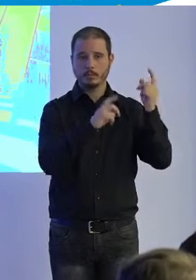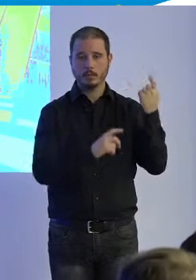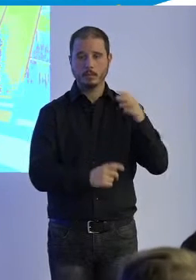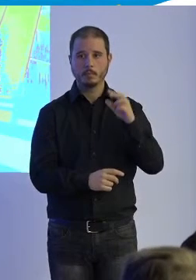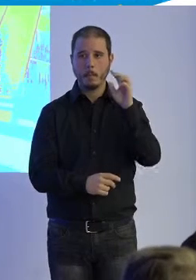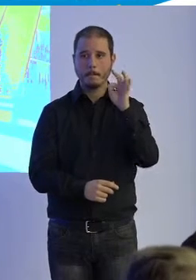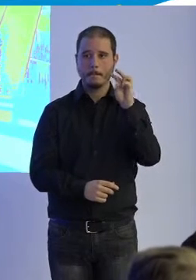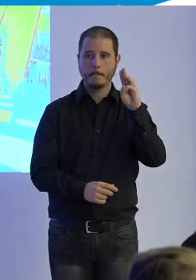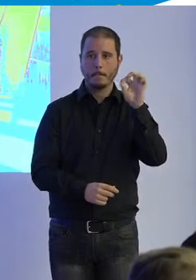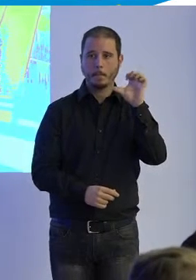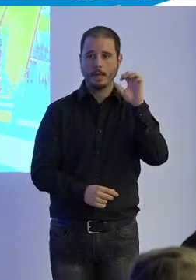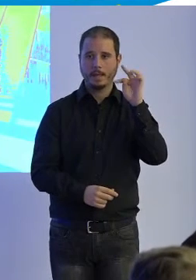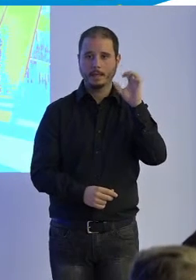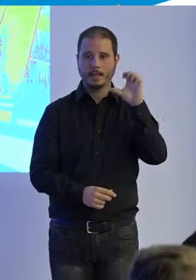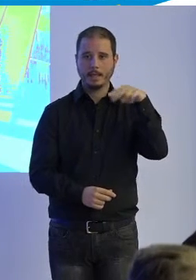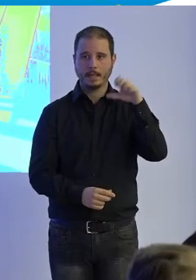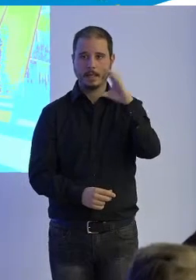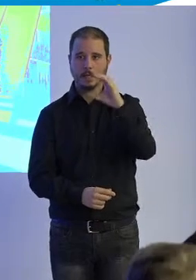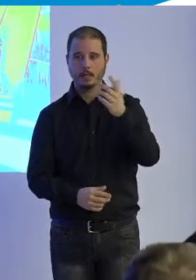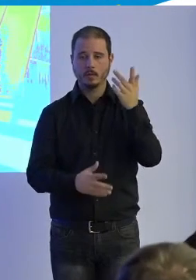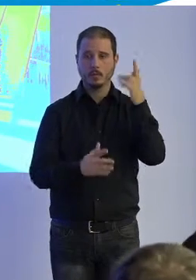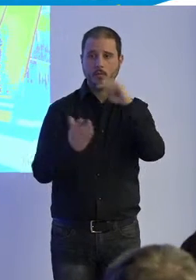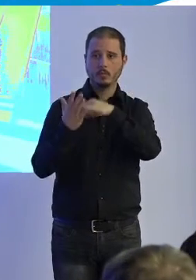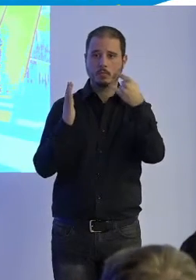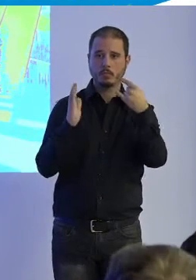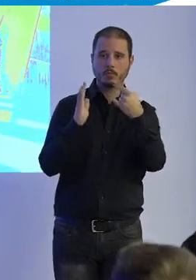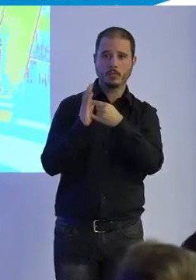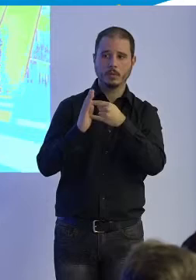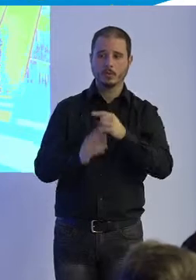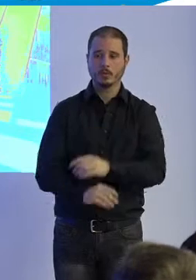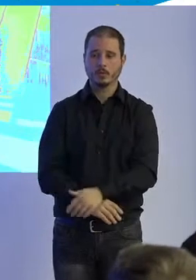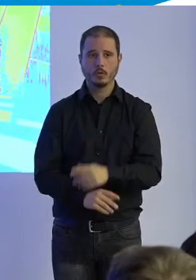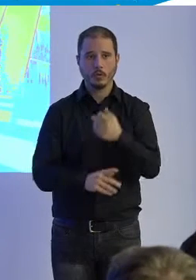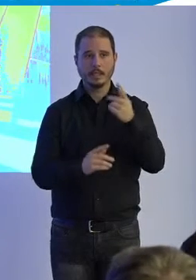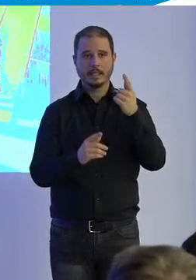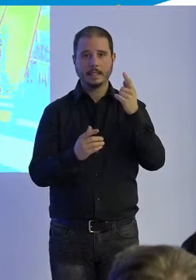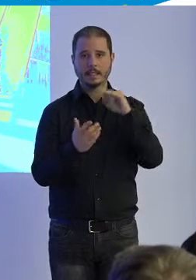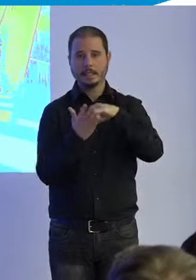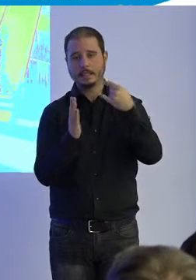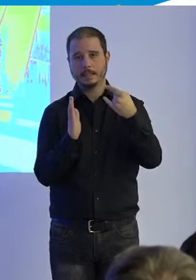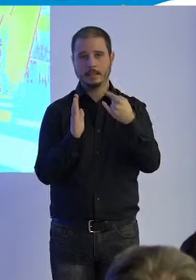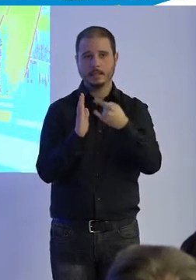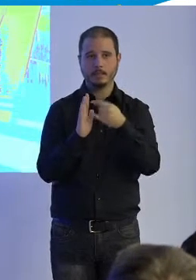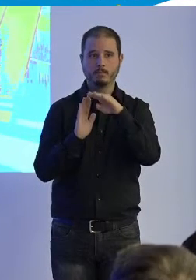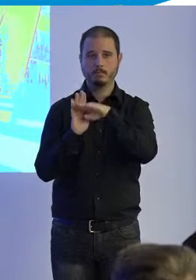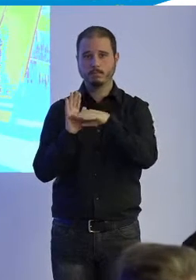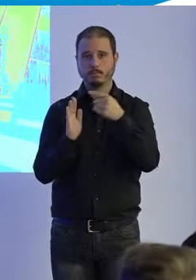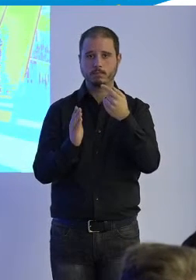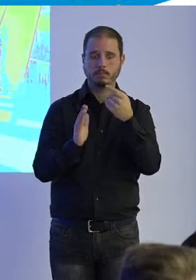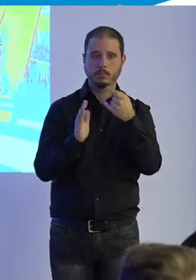TTNet, que es un proyecto de Ambient Assisted Living, de tecnologías de